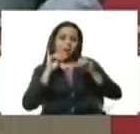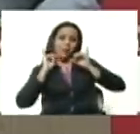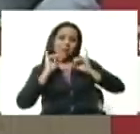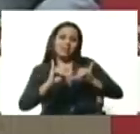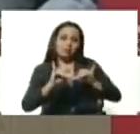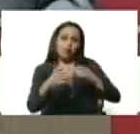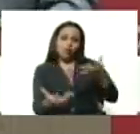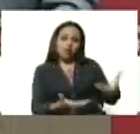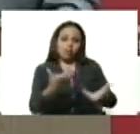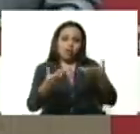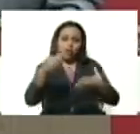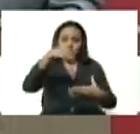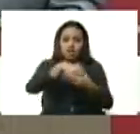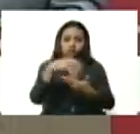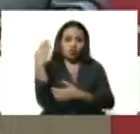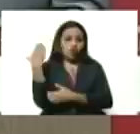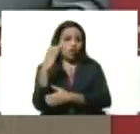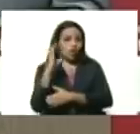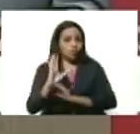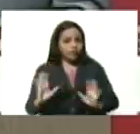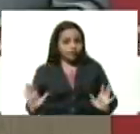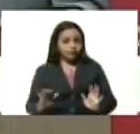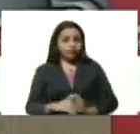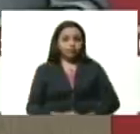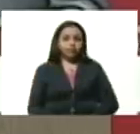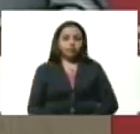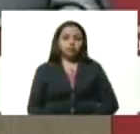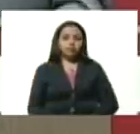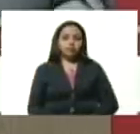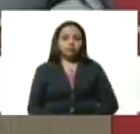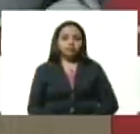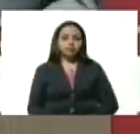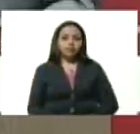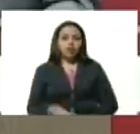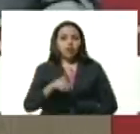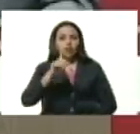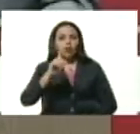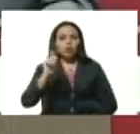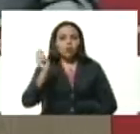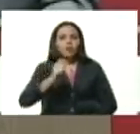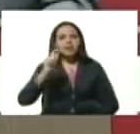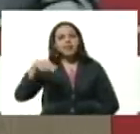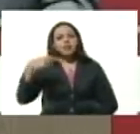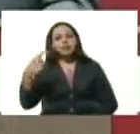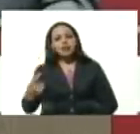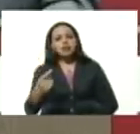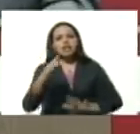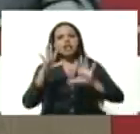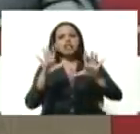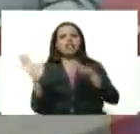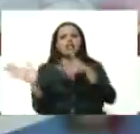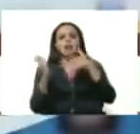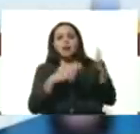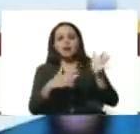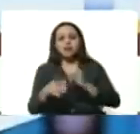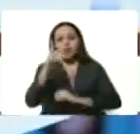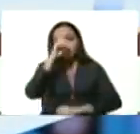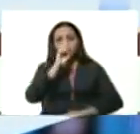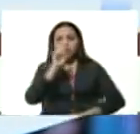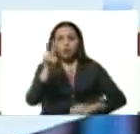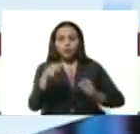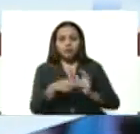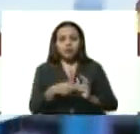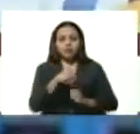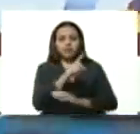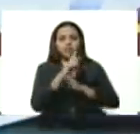en territorio colombiano en Cúcuta. Un mes después, el 10 de marzo de 2019, The New York